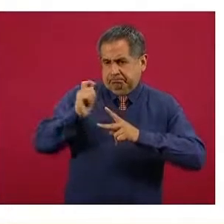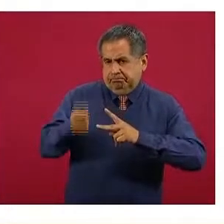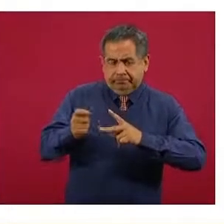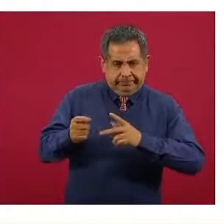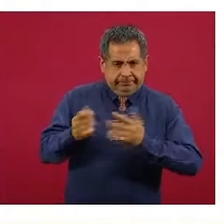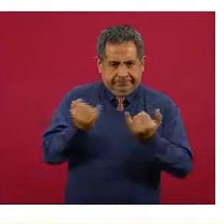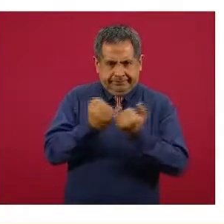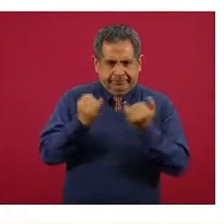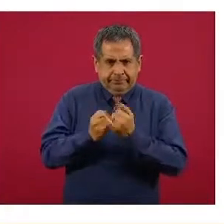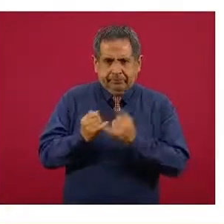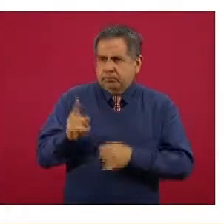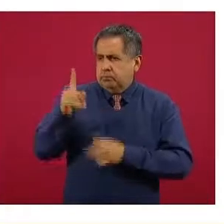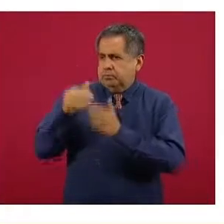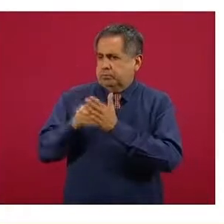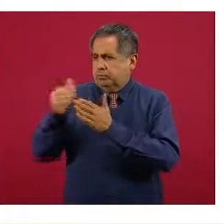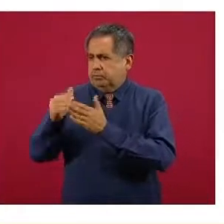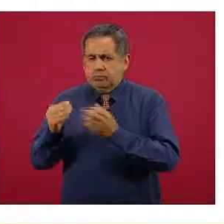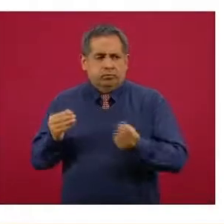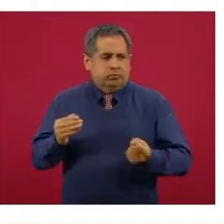que pueda ser comparativo.